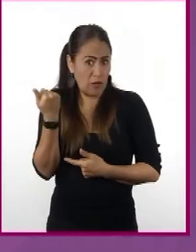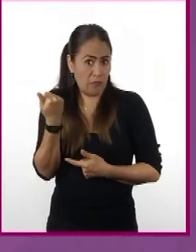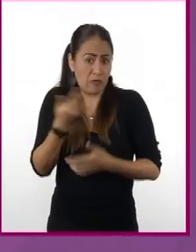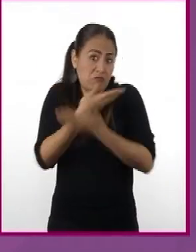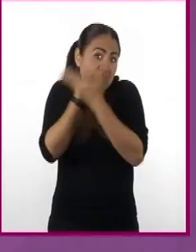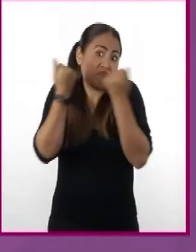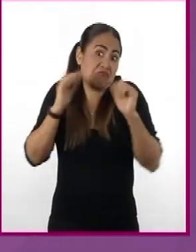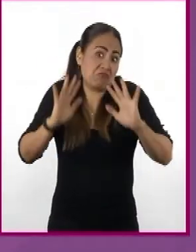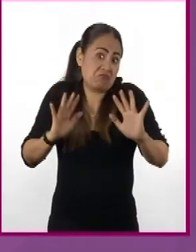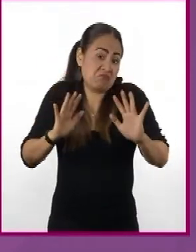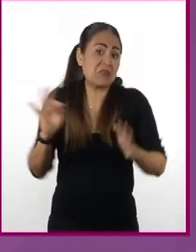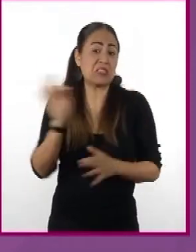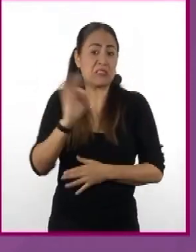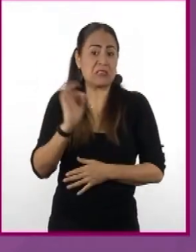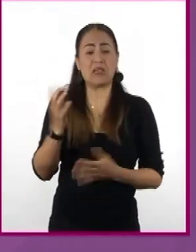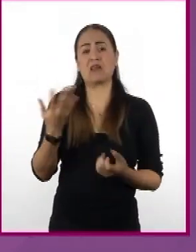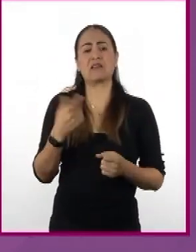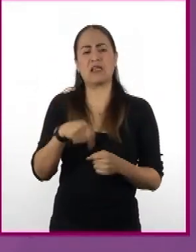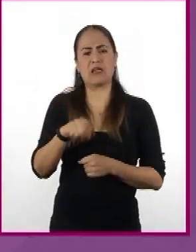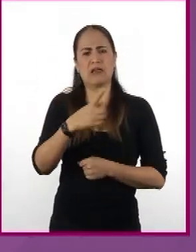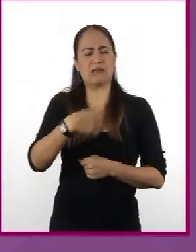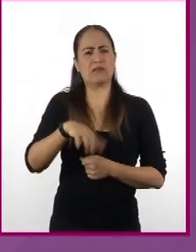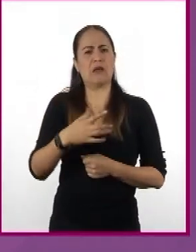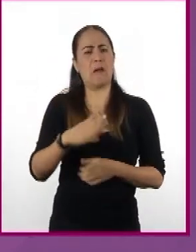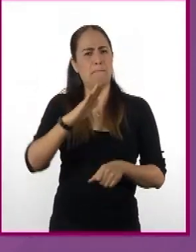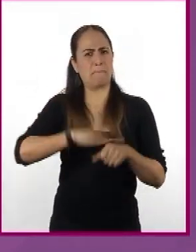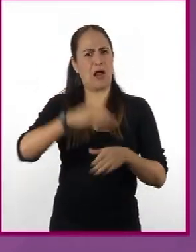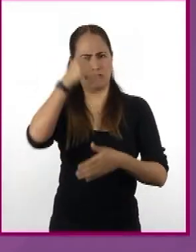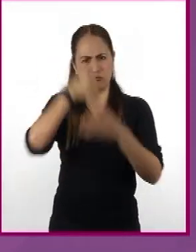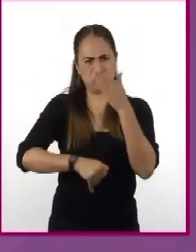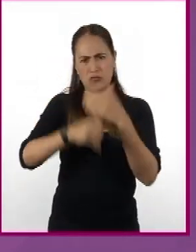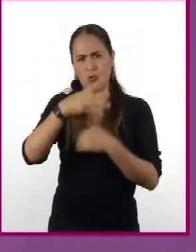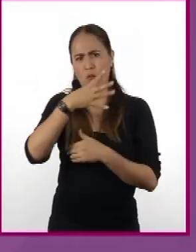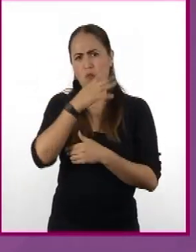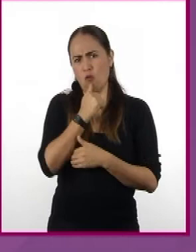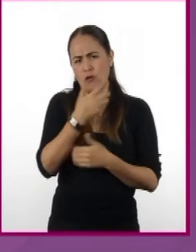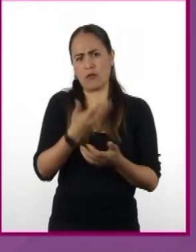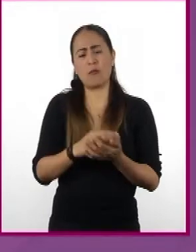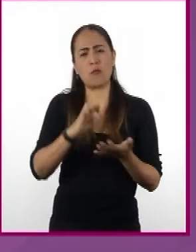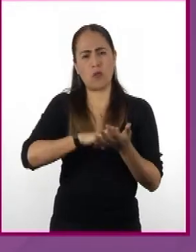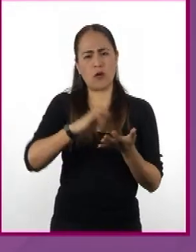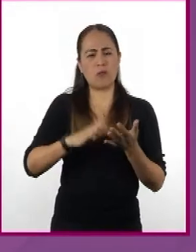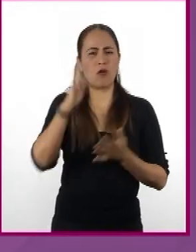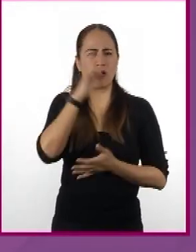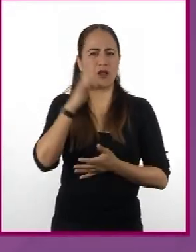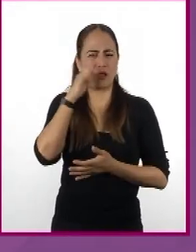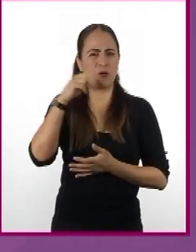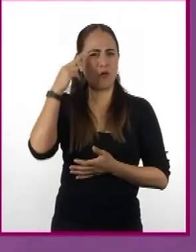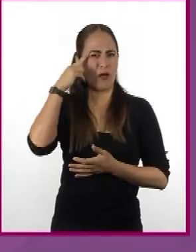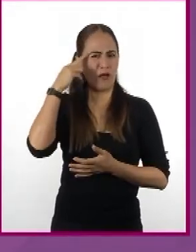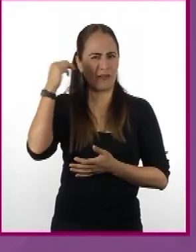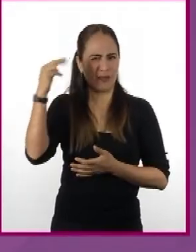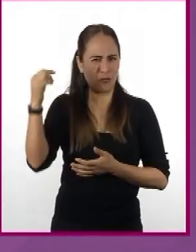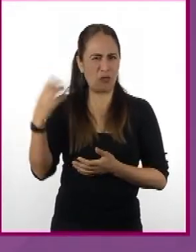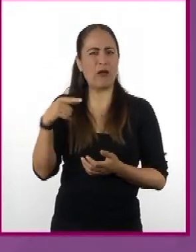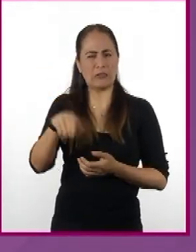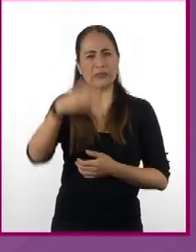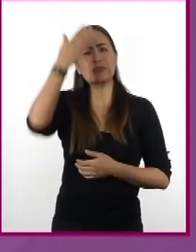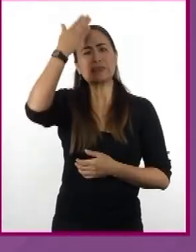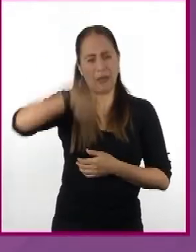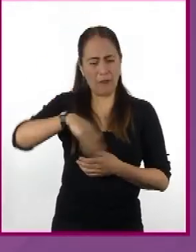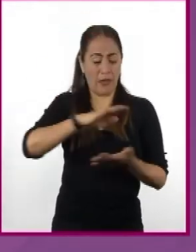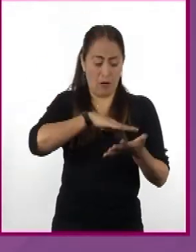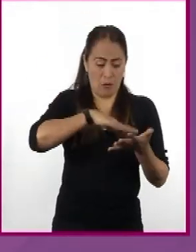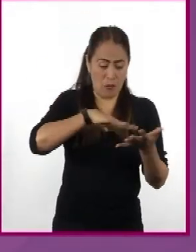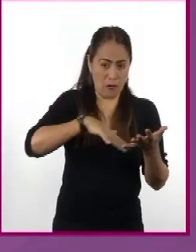hecho, creo que desconocería. Por ejemplo, para hacer una selección de lengua náhuatl, uno tiene que conocer la lengua y saber leer desde la